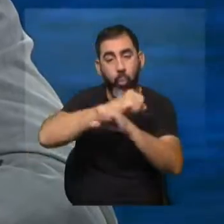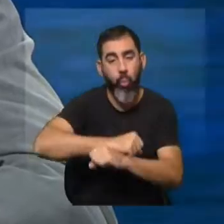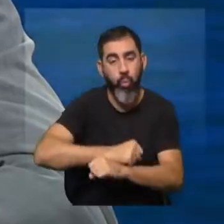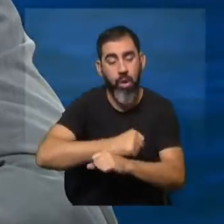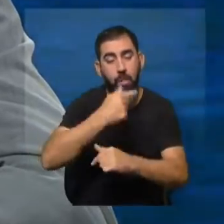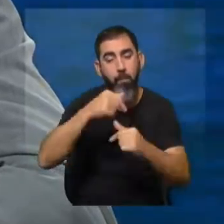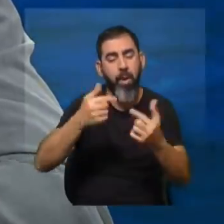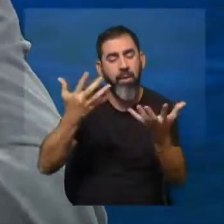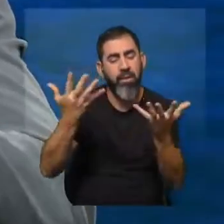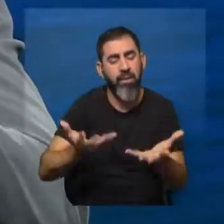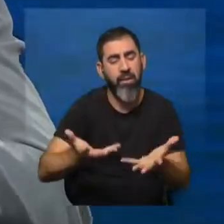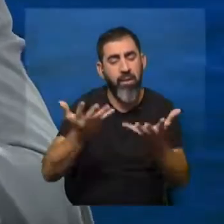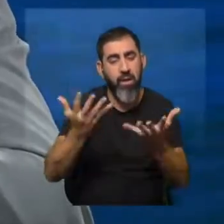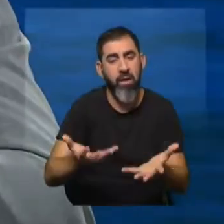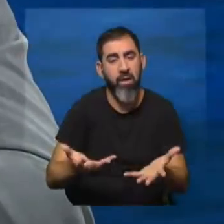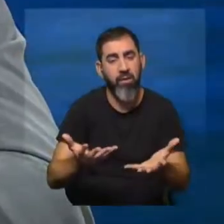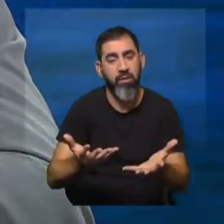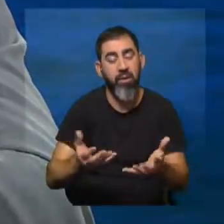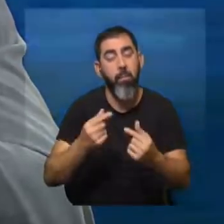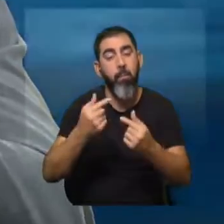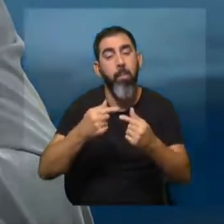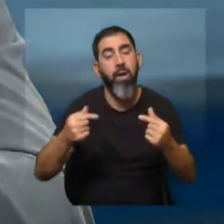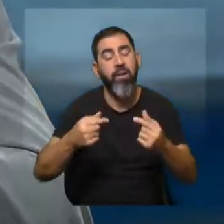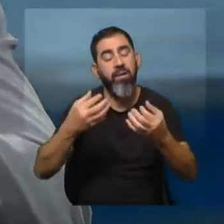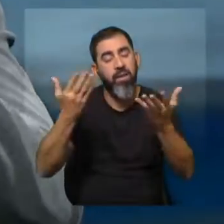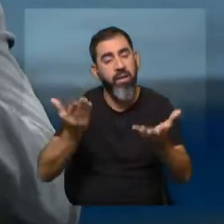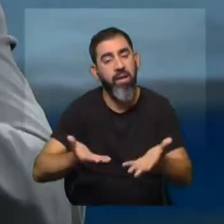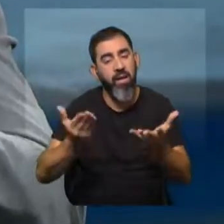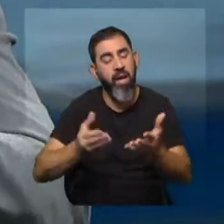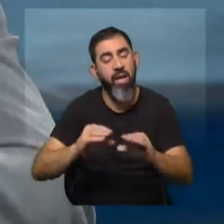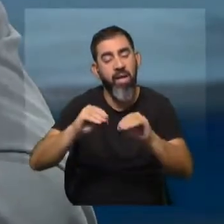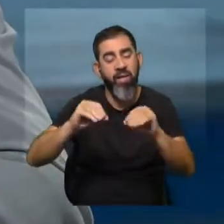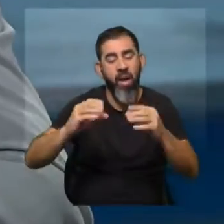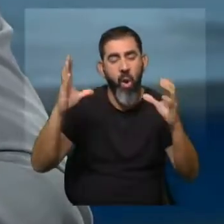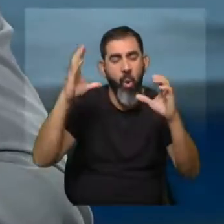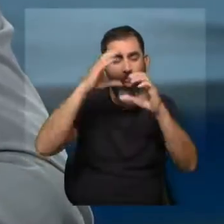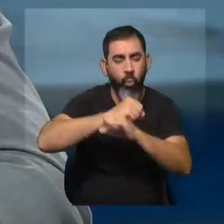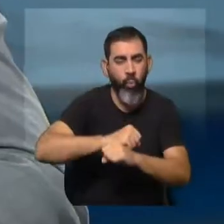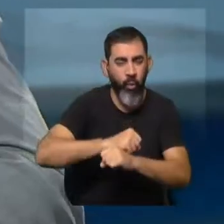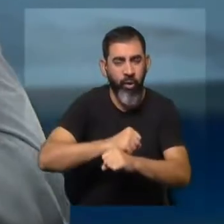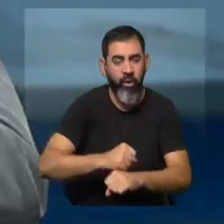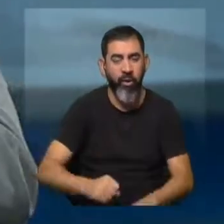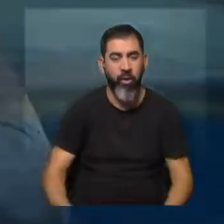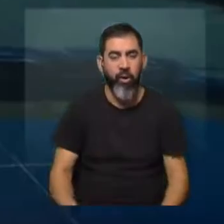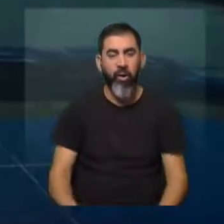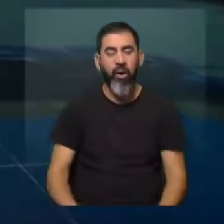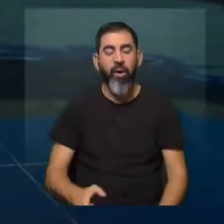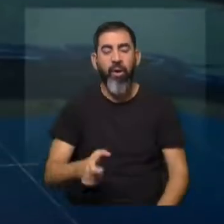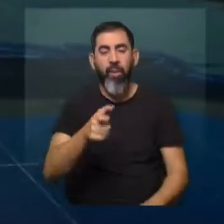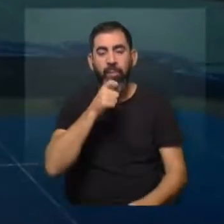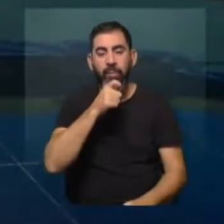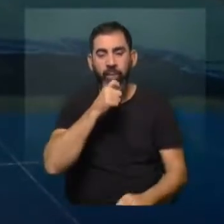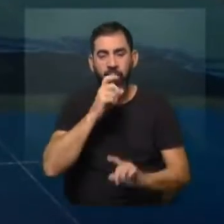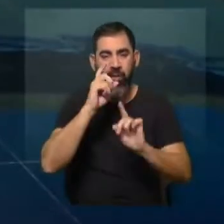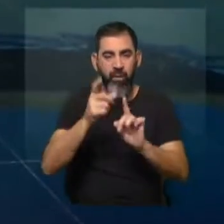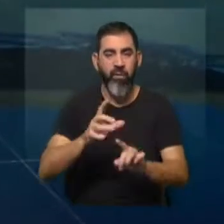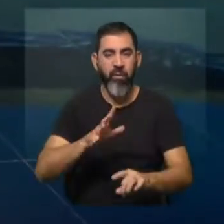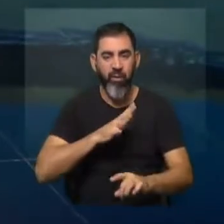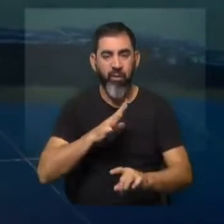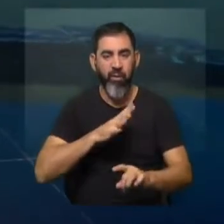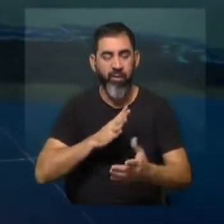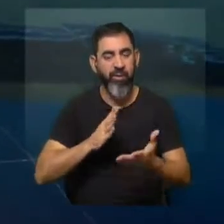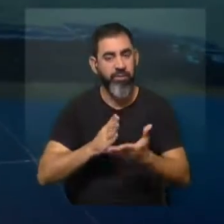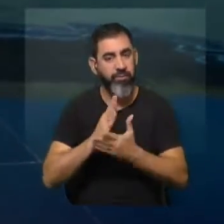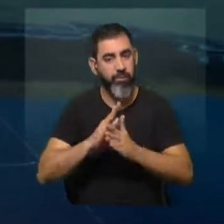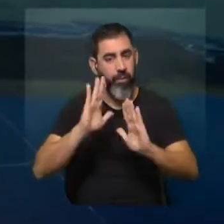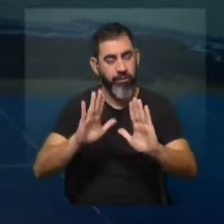materiales pesados, en tierras oscuras, en rocas muy densas, eventualmente tiene siempre una